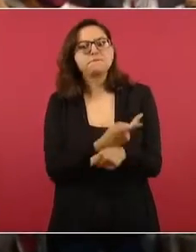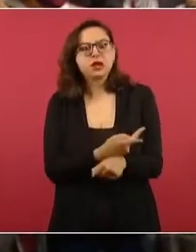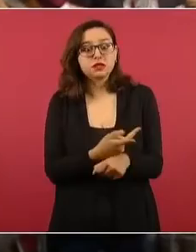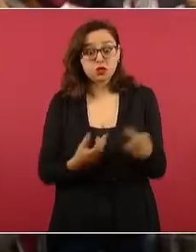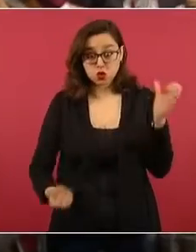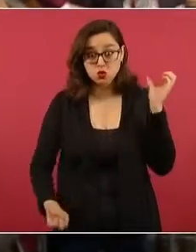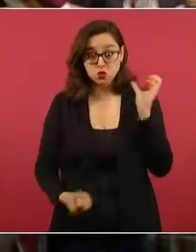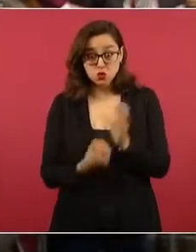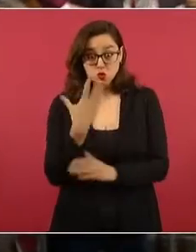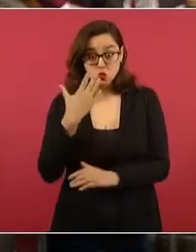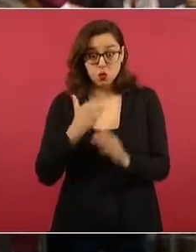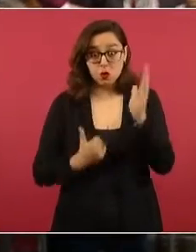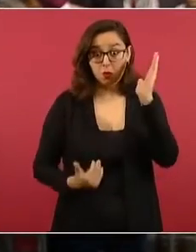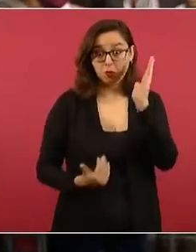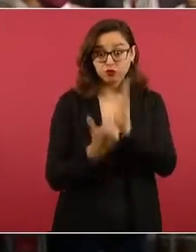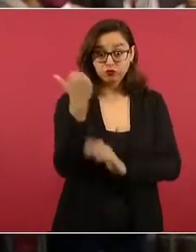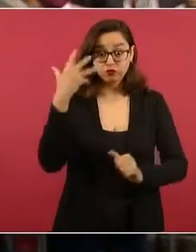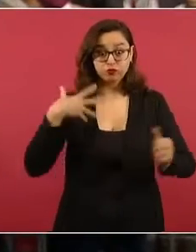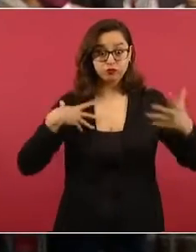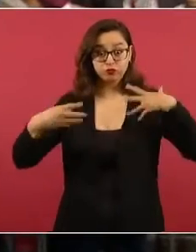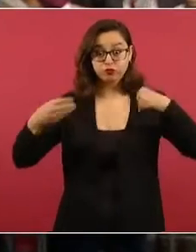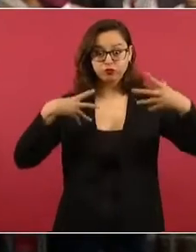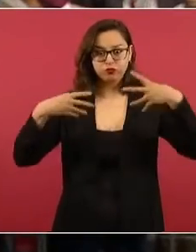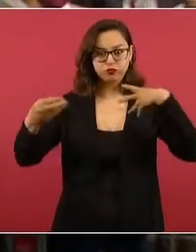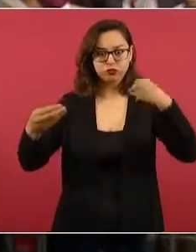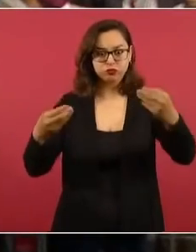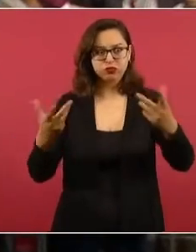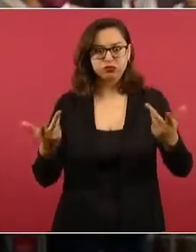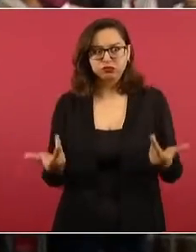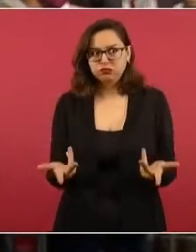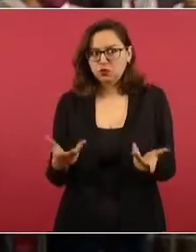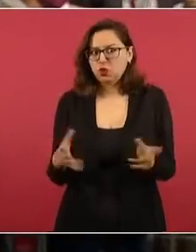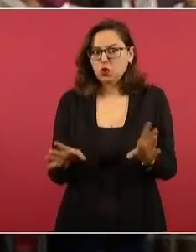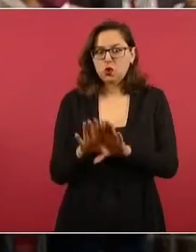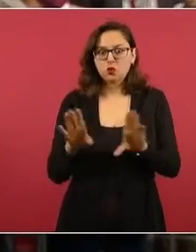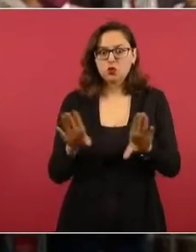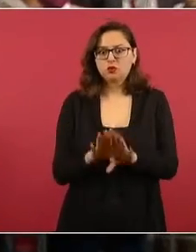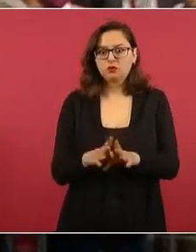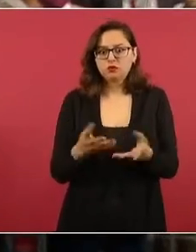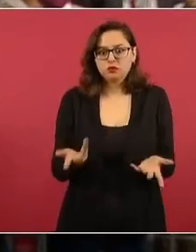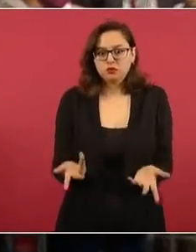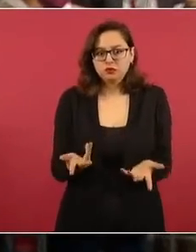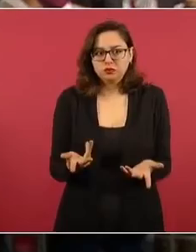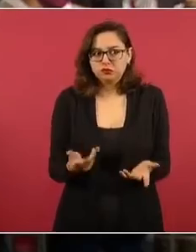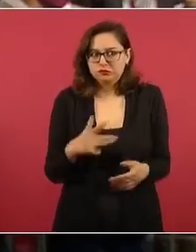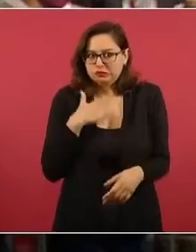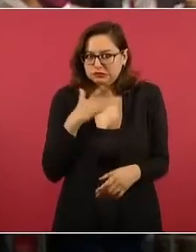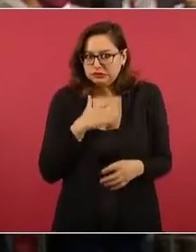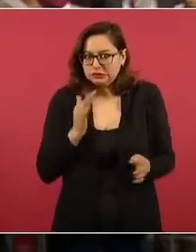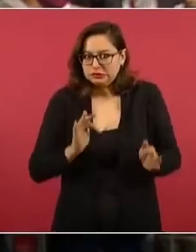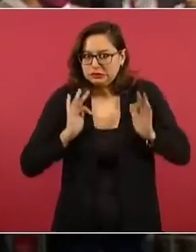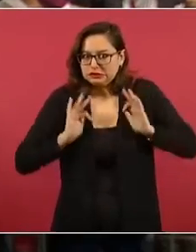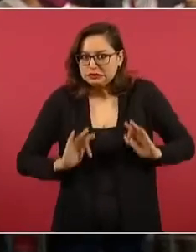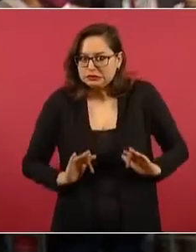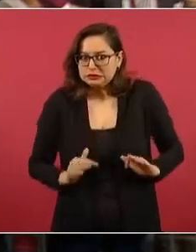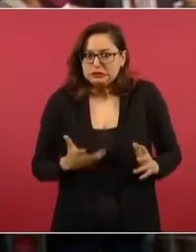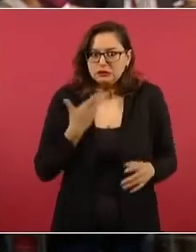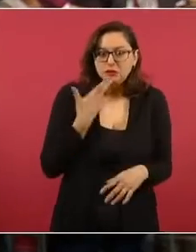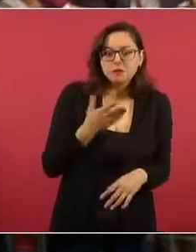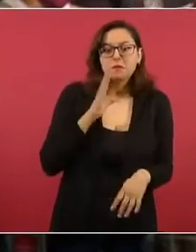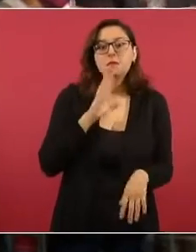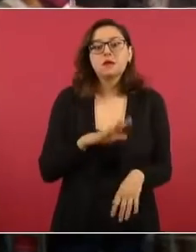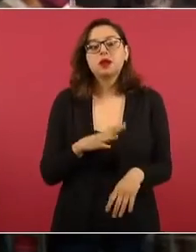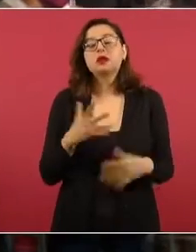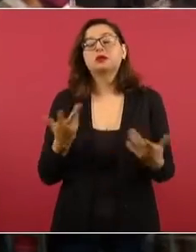nueva ola a diferencia de las anteriores para que haya un poco más de tranquilidad? ¿Y cómo va la compra de las vacunas